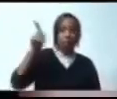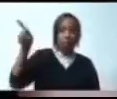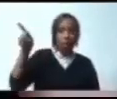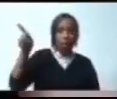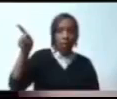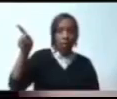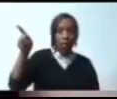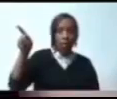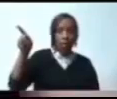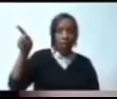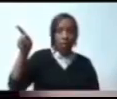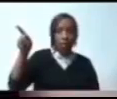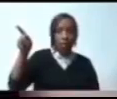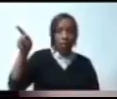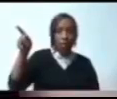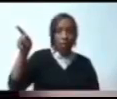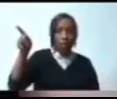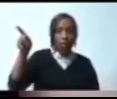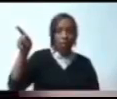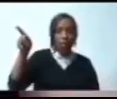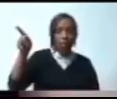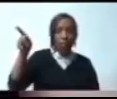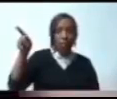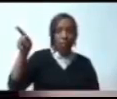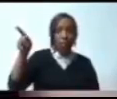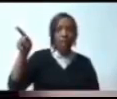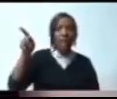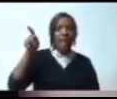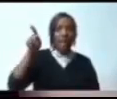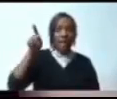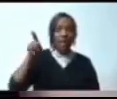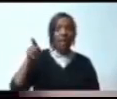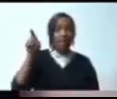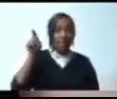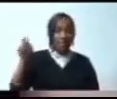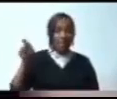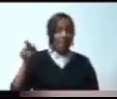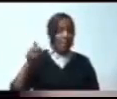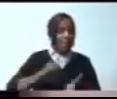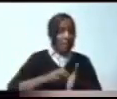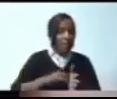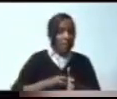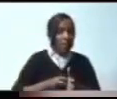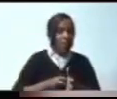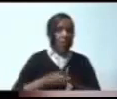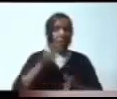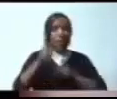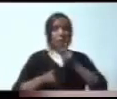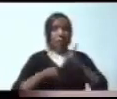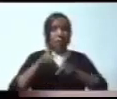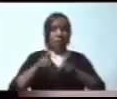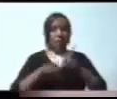el gobierno está equivocado, se van a seguir perdiendo vidas. Y esa va a ser su responsabilidad